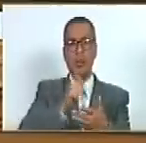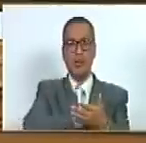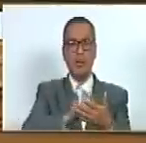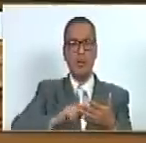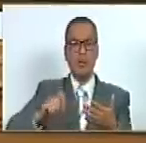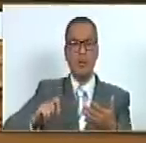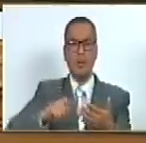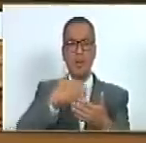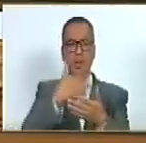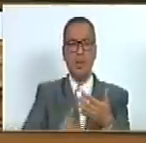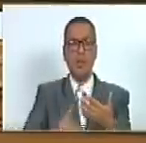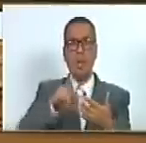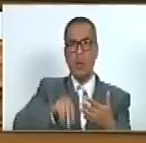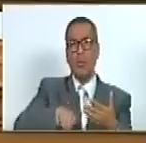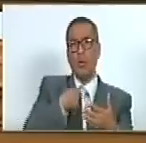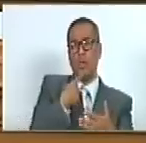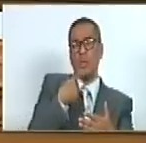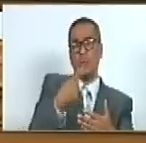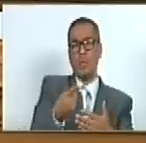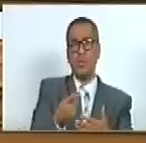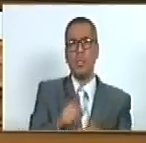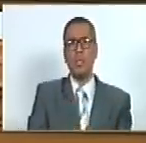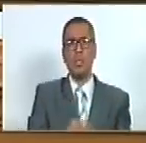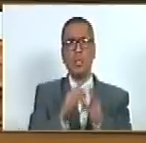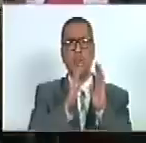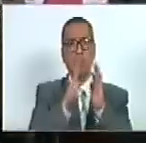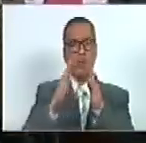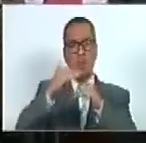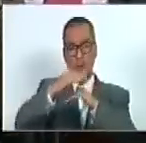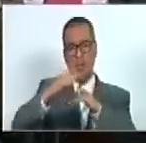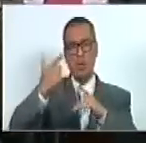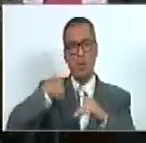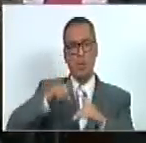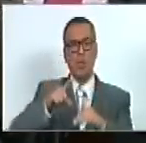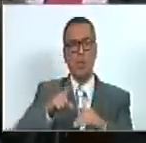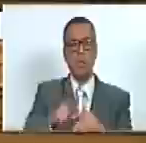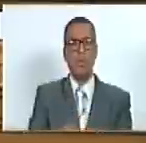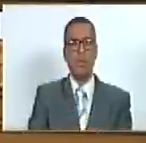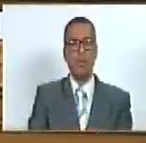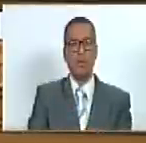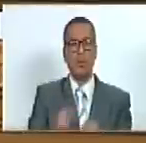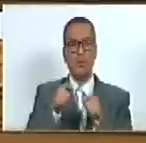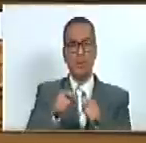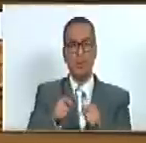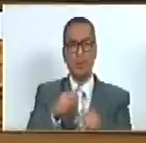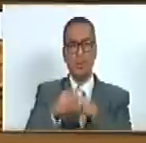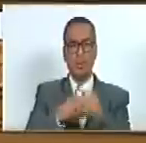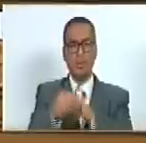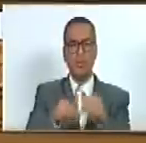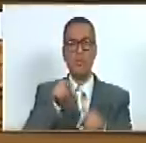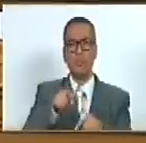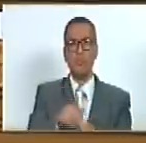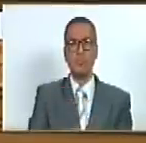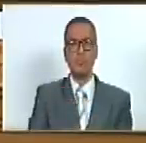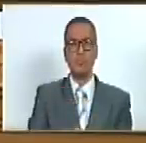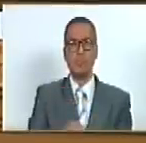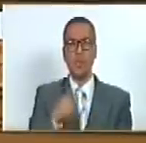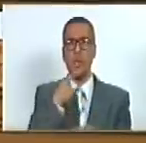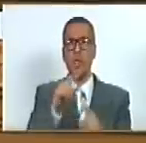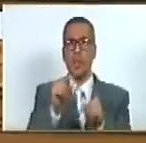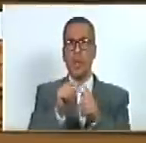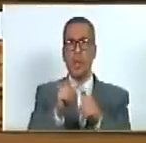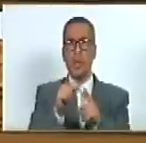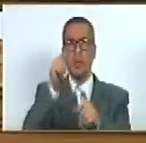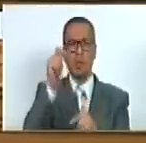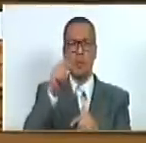las propuestas para que puedan ser votadas en el orden en que aparecen, en el orden inverso a cómo aparecen. Voy a dejar en el derecho